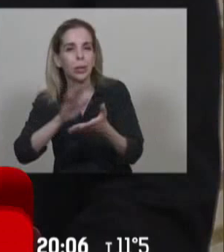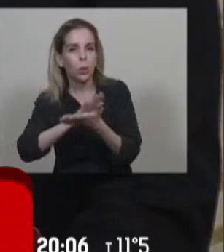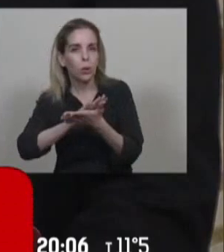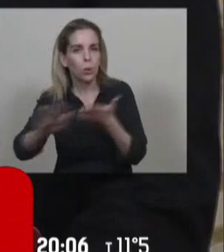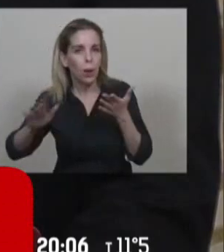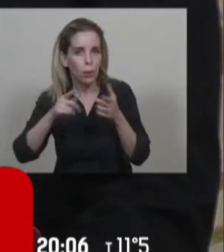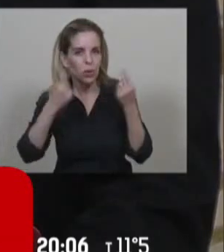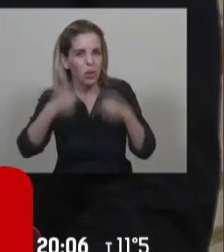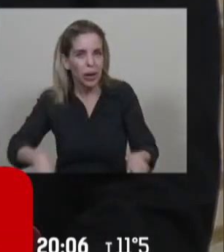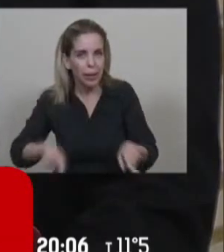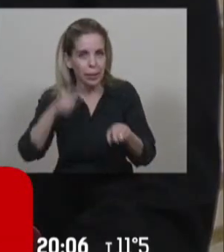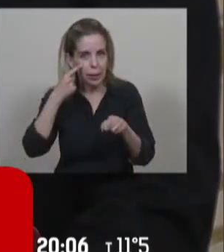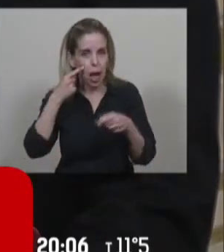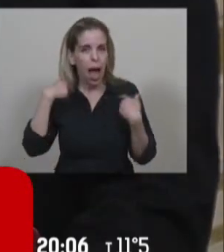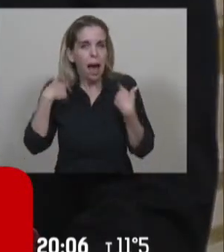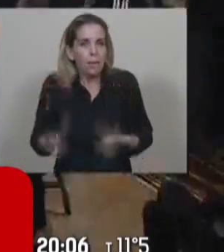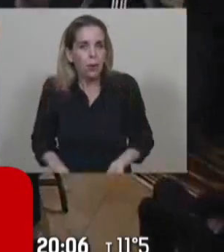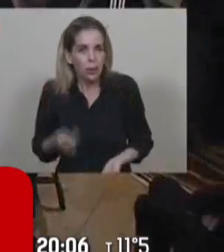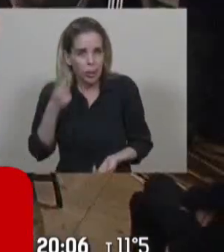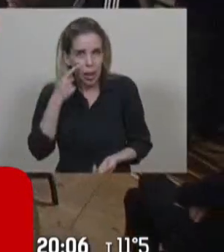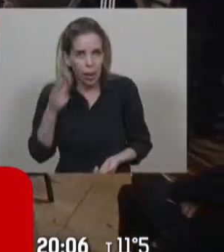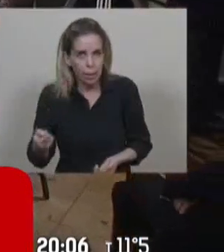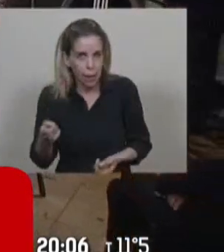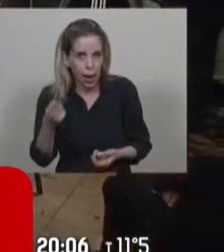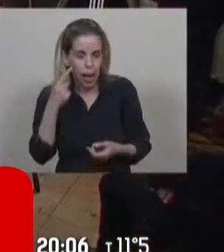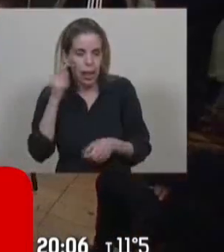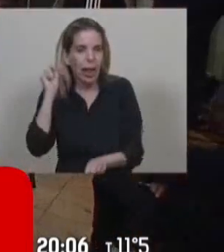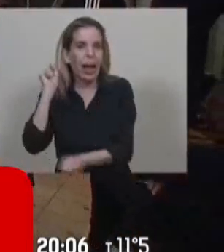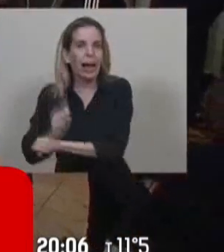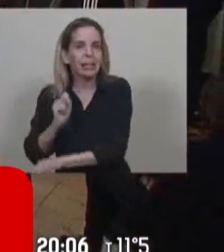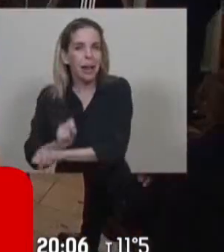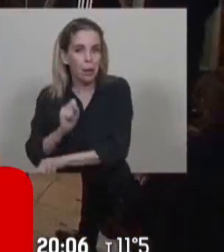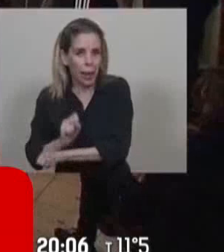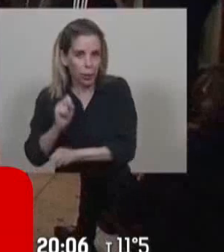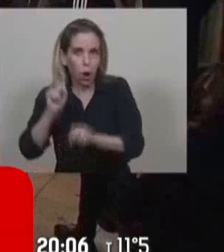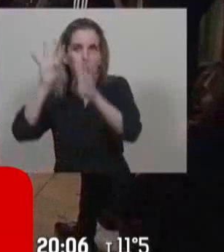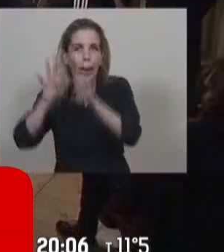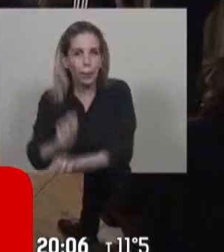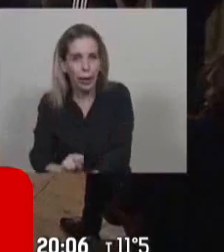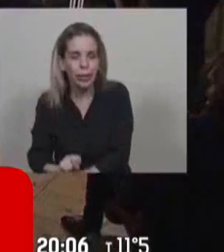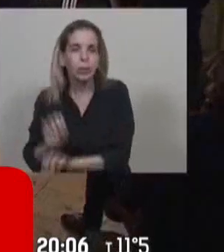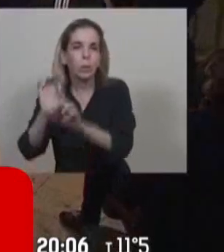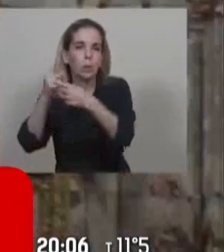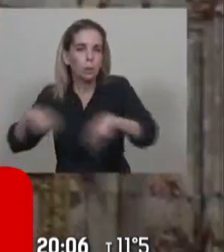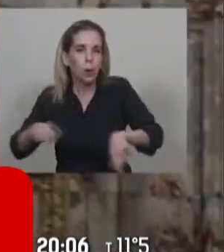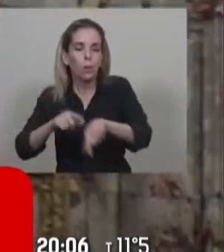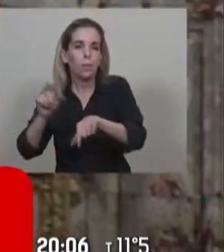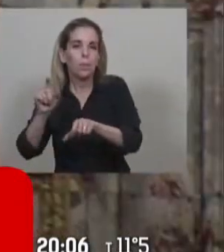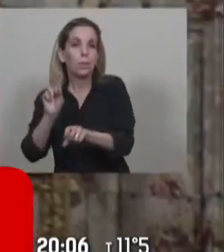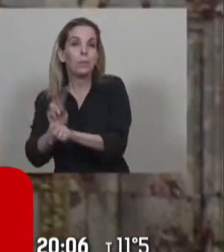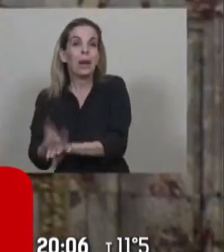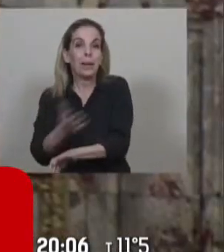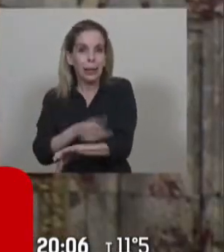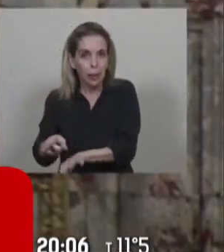fueron utilizadas para convertir el encarcelamiento preventivo en un sistema de penas anticipadas. De